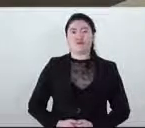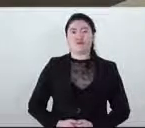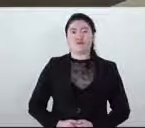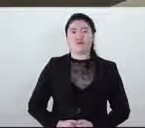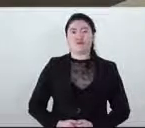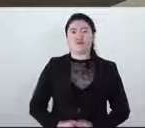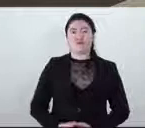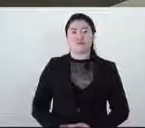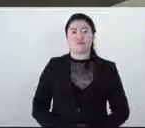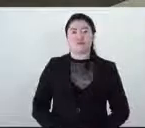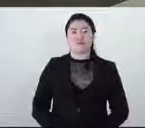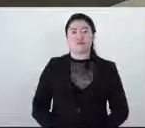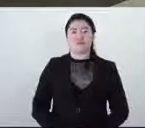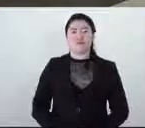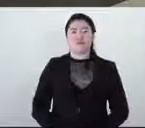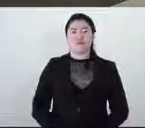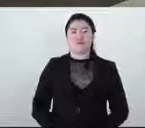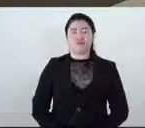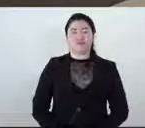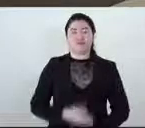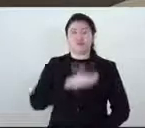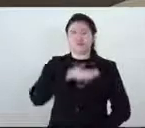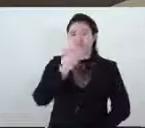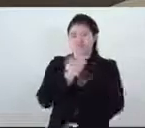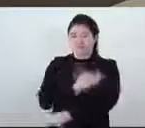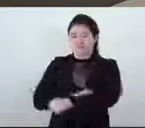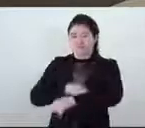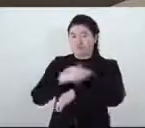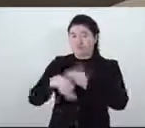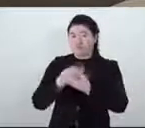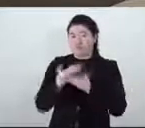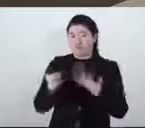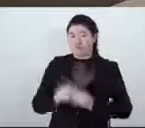Muchas gracias. Buenas tardes a todos.